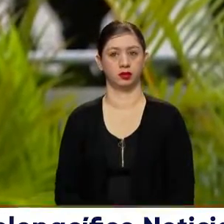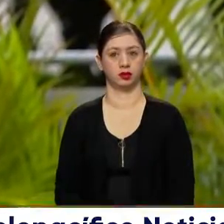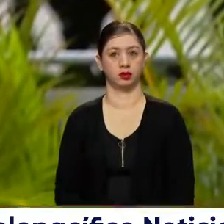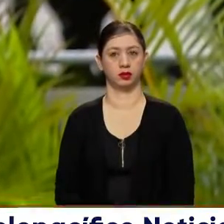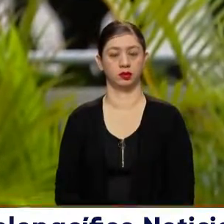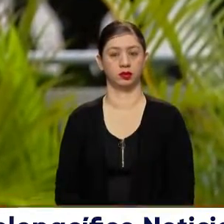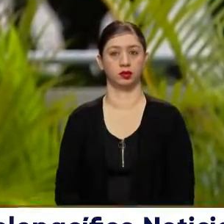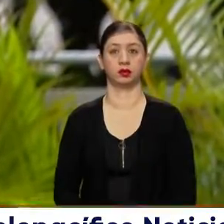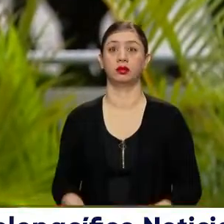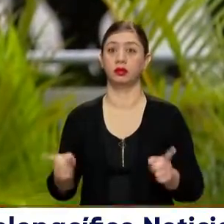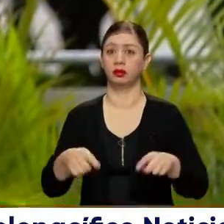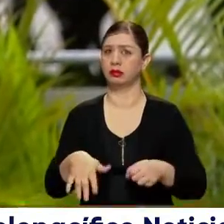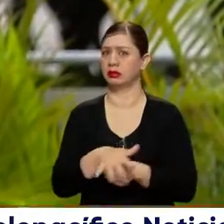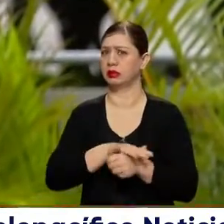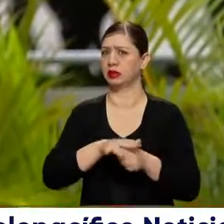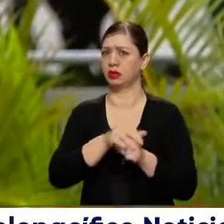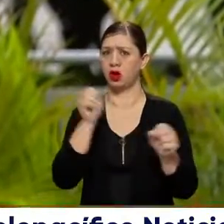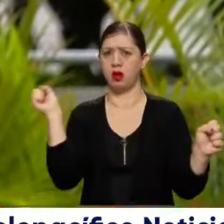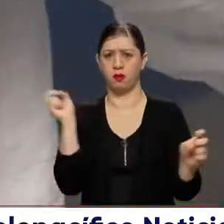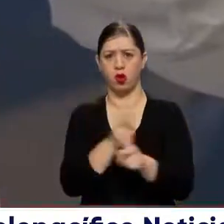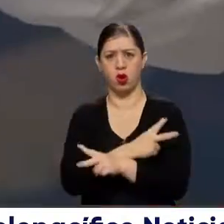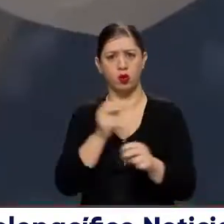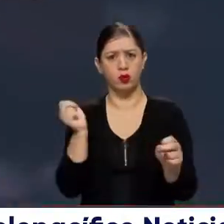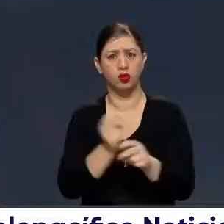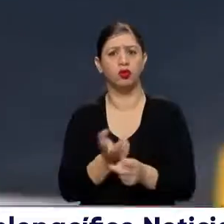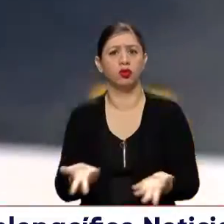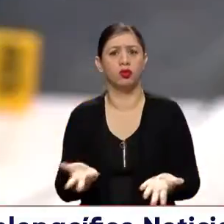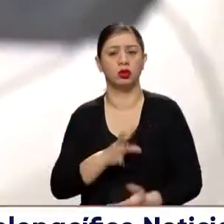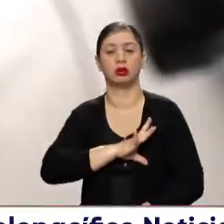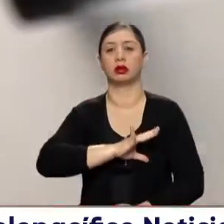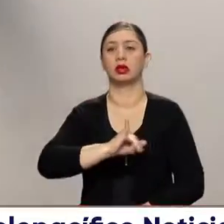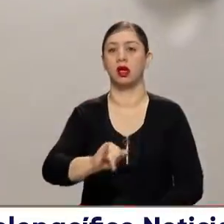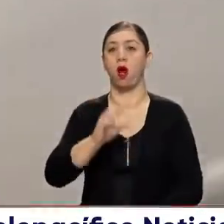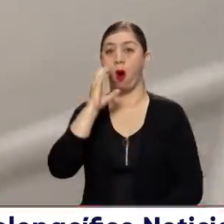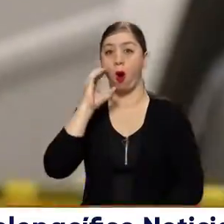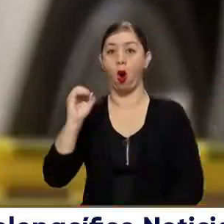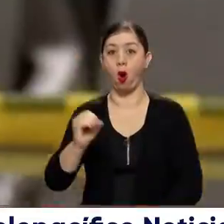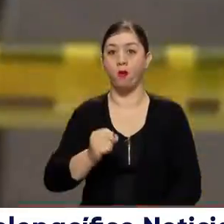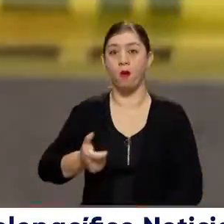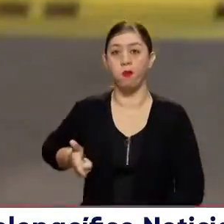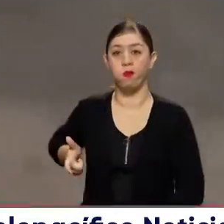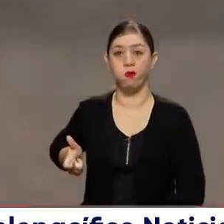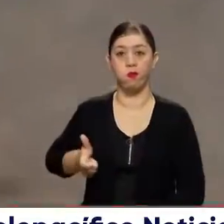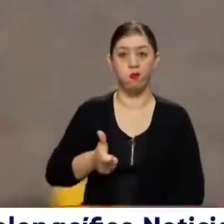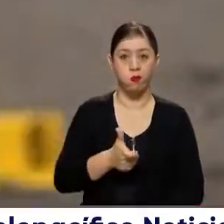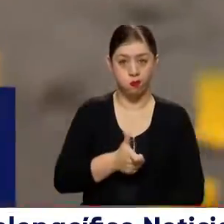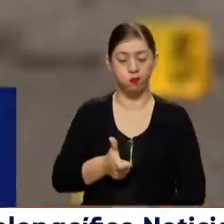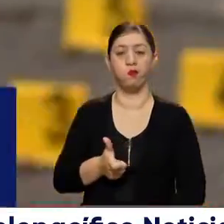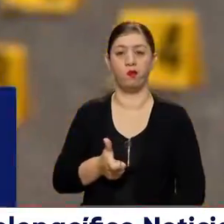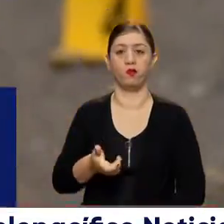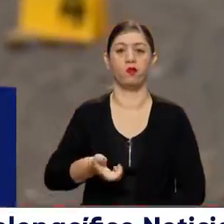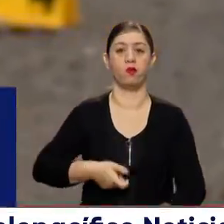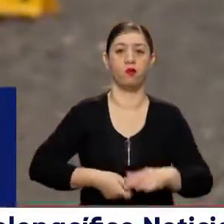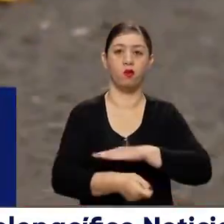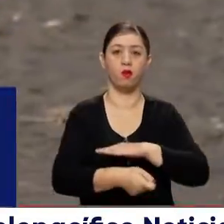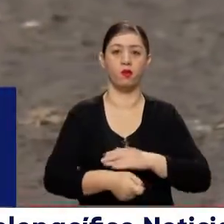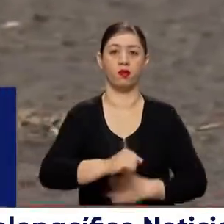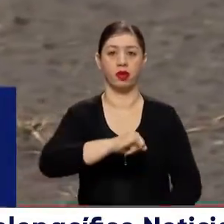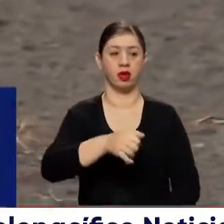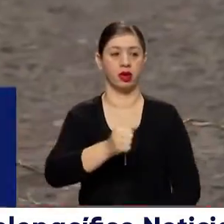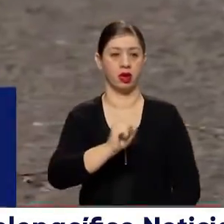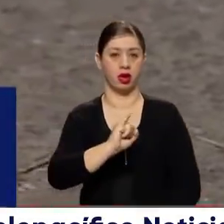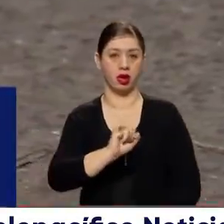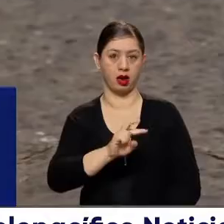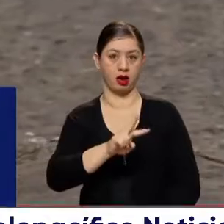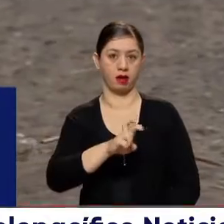Y otro hecho de violencia se presentó en Cali, donde hombres armados acabaron con la vida de Jaiber Jair Hoyos